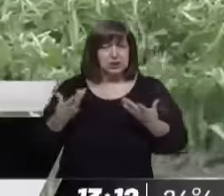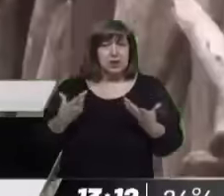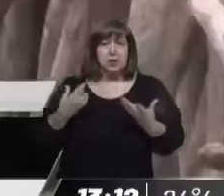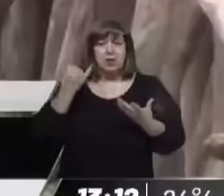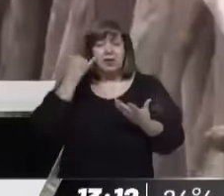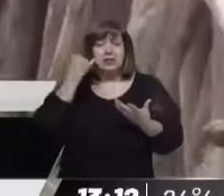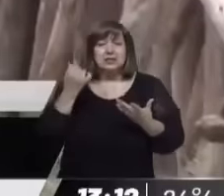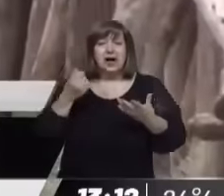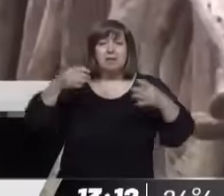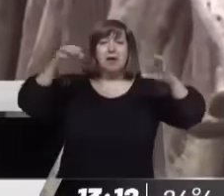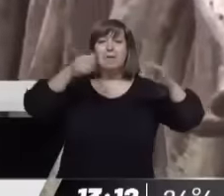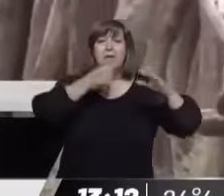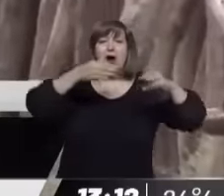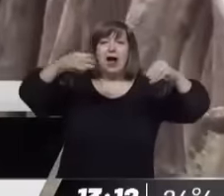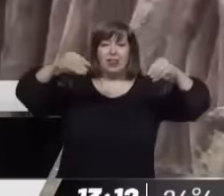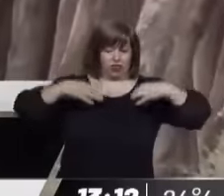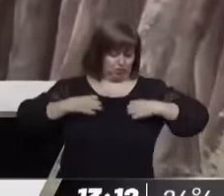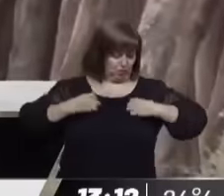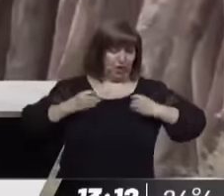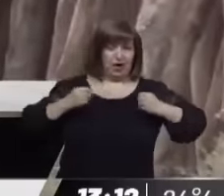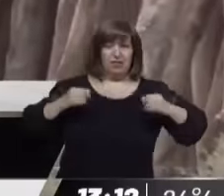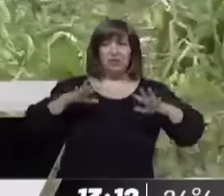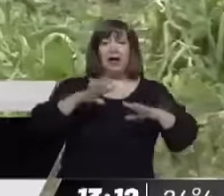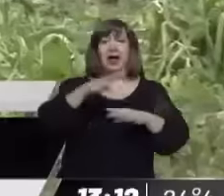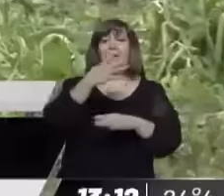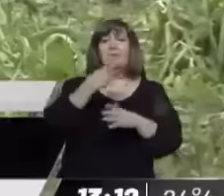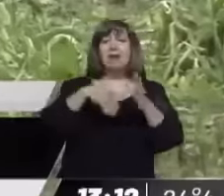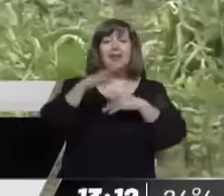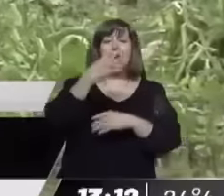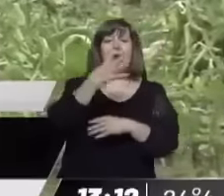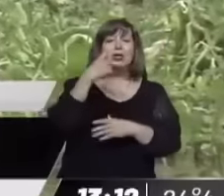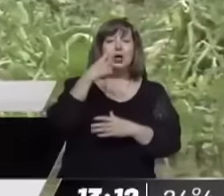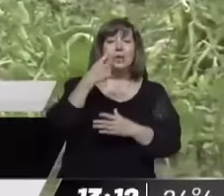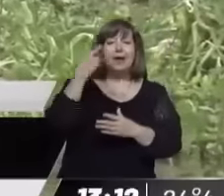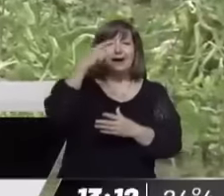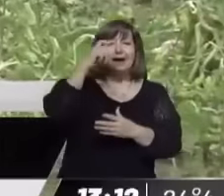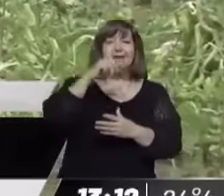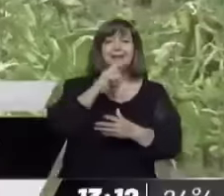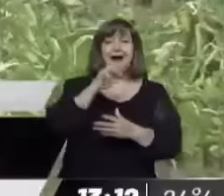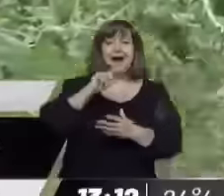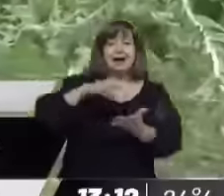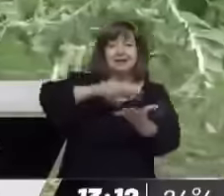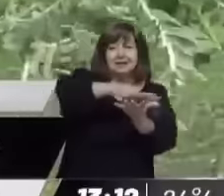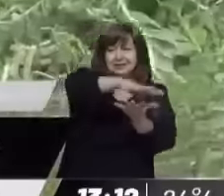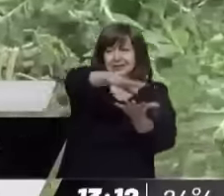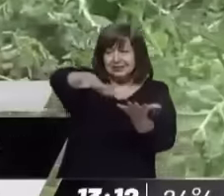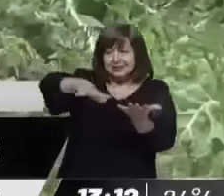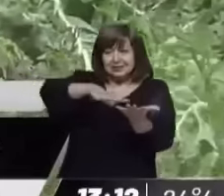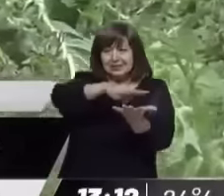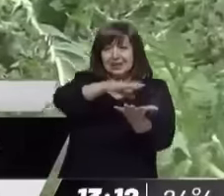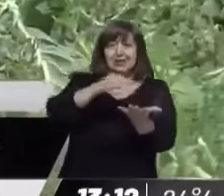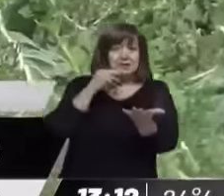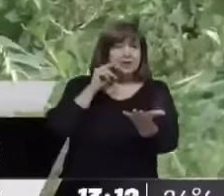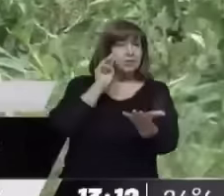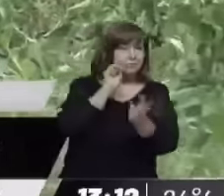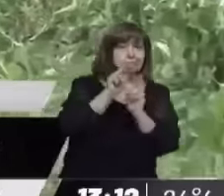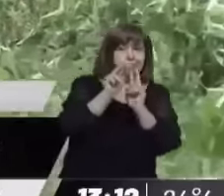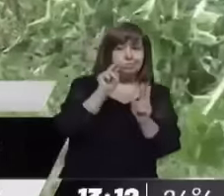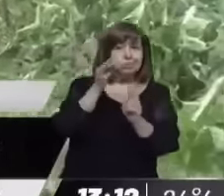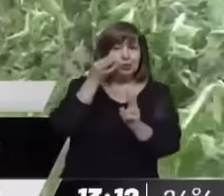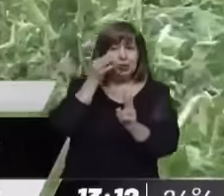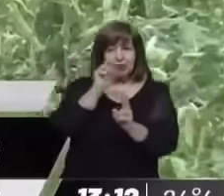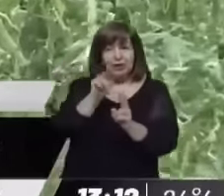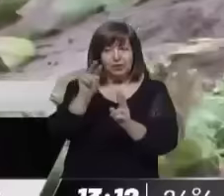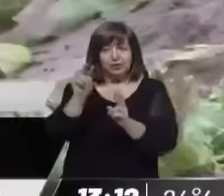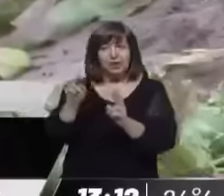han visto dañadas después de la tormenta. Hay más de 4.000 hectáreas que en este primer relevamiento que tenemos desde la MUNI hemos podido detectar, más